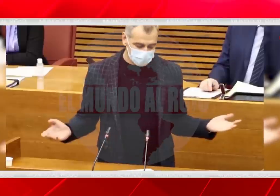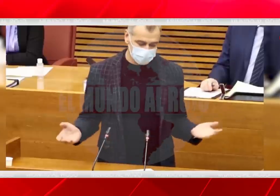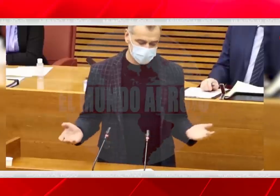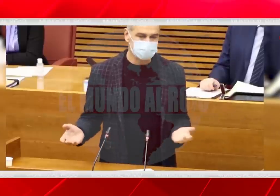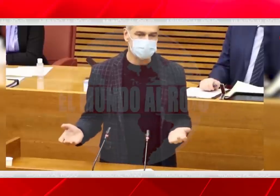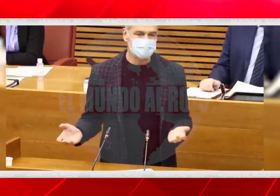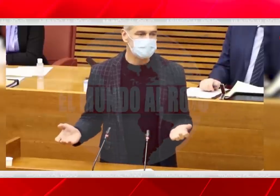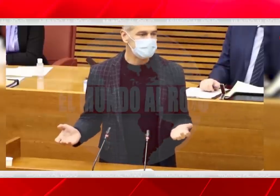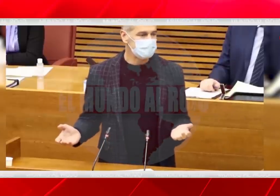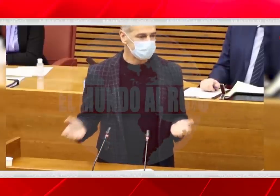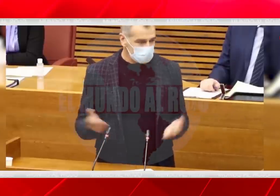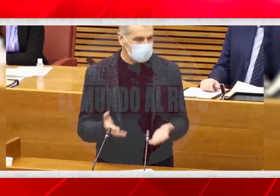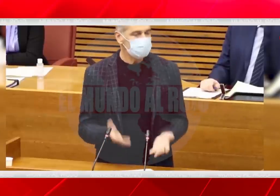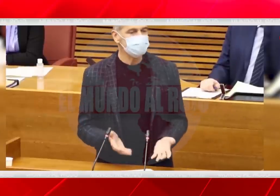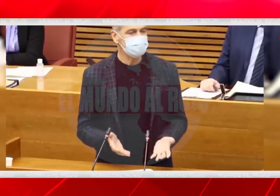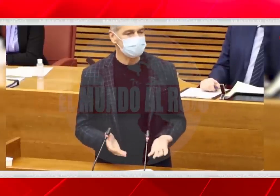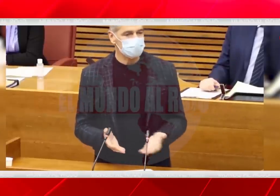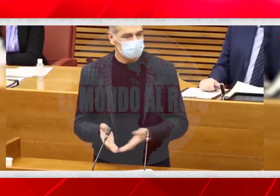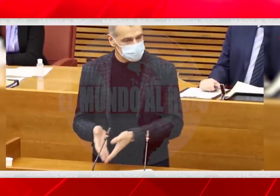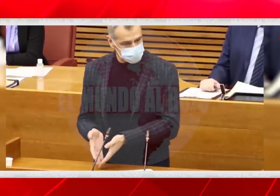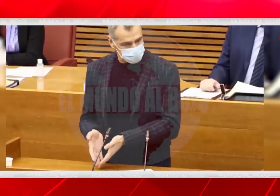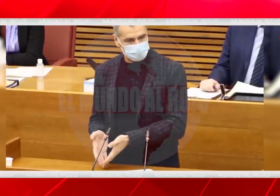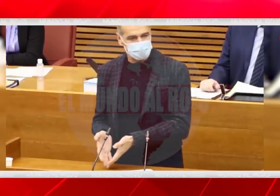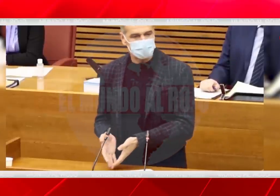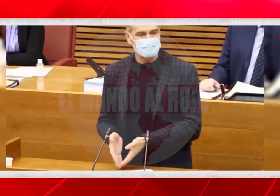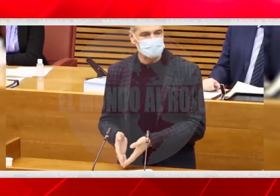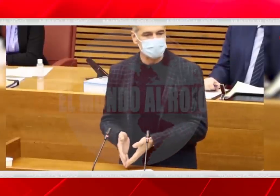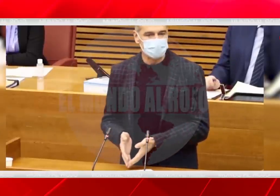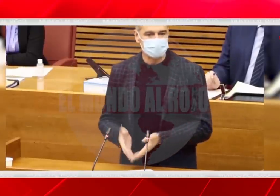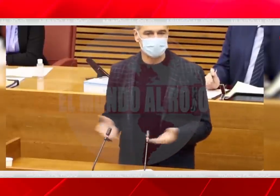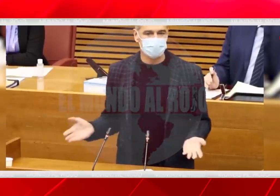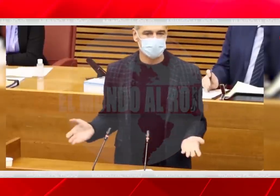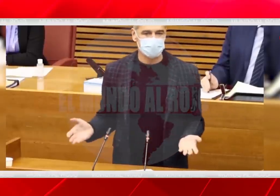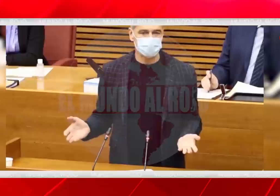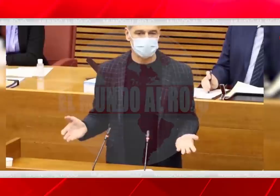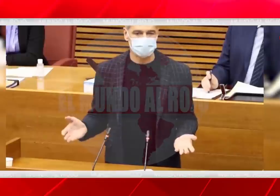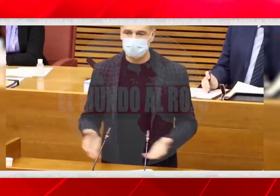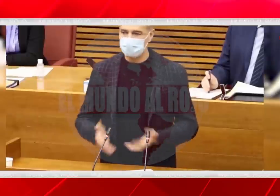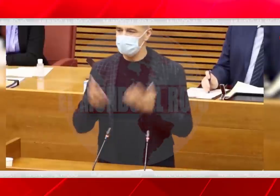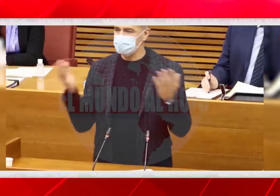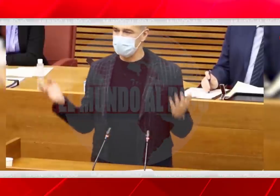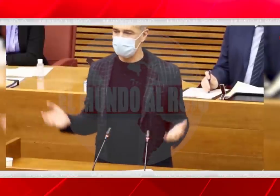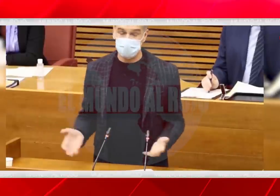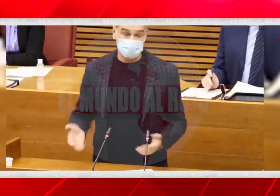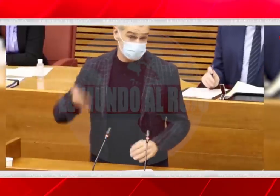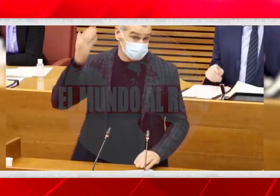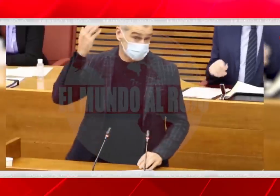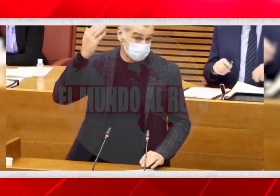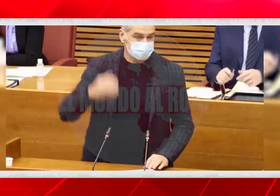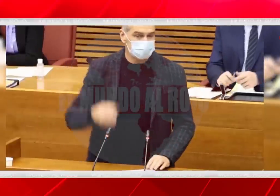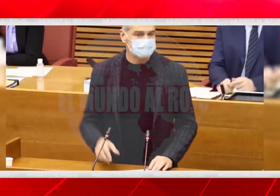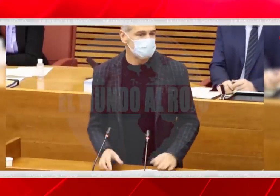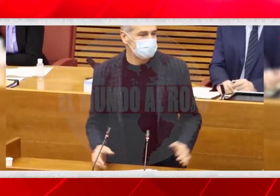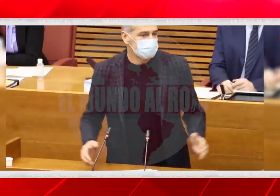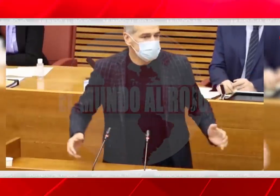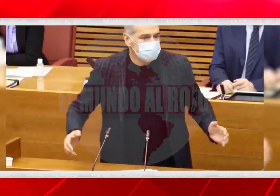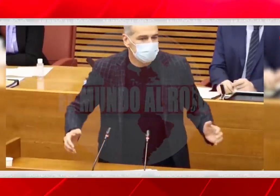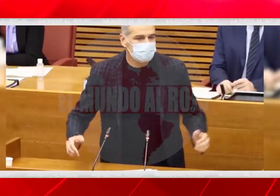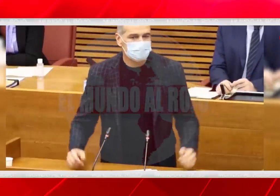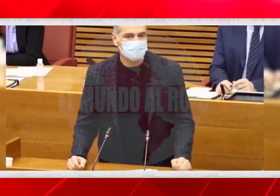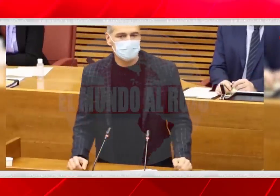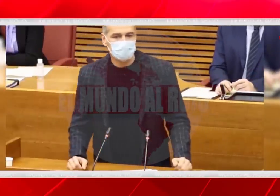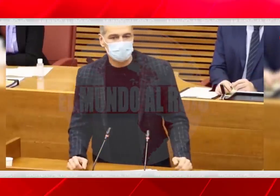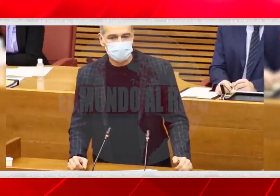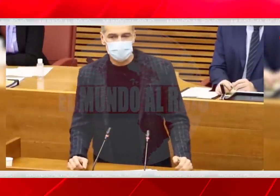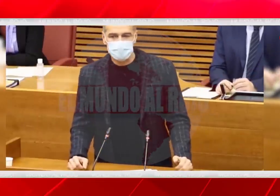a qué juegan ustedes? ¿A qué juegan ustedes? Que luego se suben aquí y piden castigos ejemplares para aquellos que hablen bien a estas alturas del